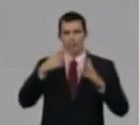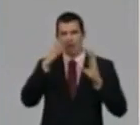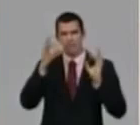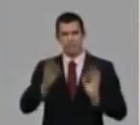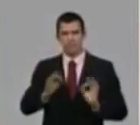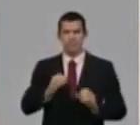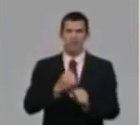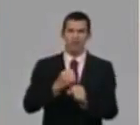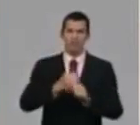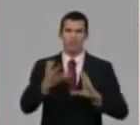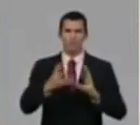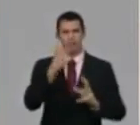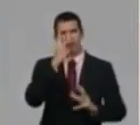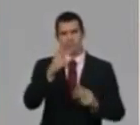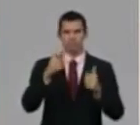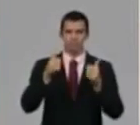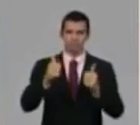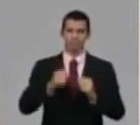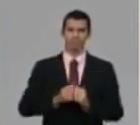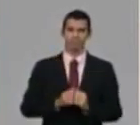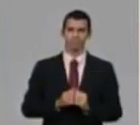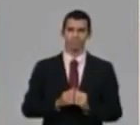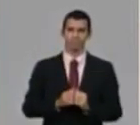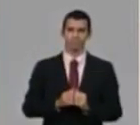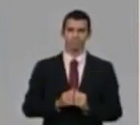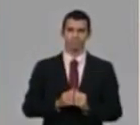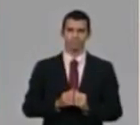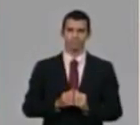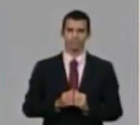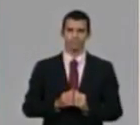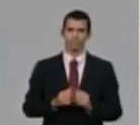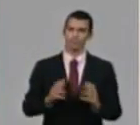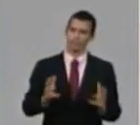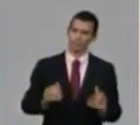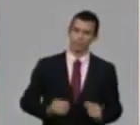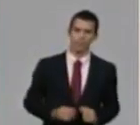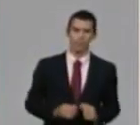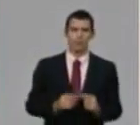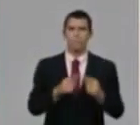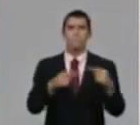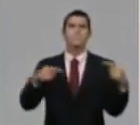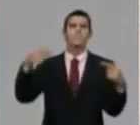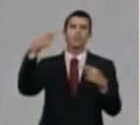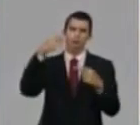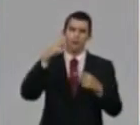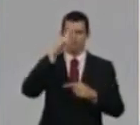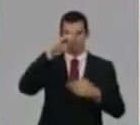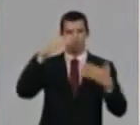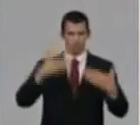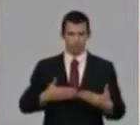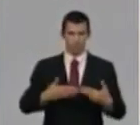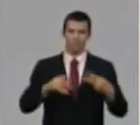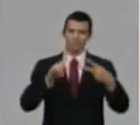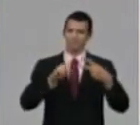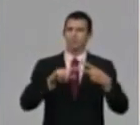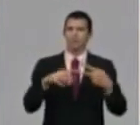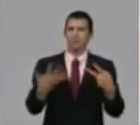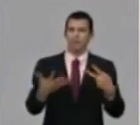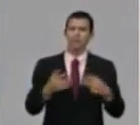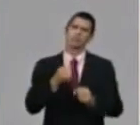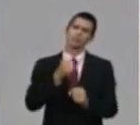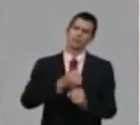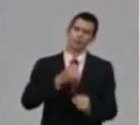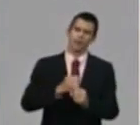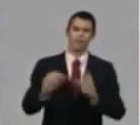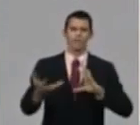COVID. Eso tenemos que hacerlo, es nuestra prioridad. Y de otra parte tenemos que respaldar, ser garantes de todas las medidas de protección al empleo, la